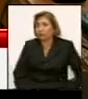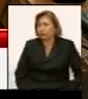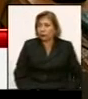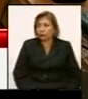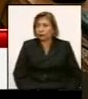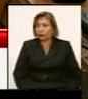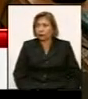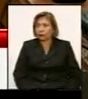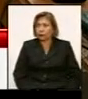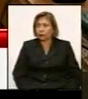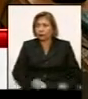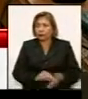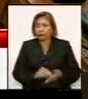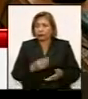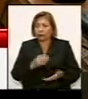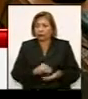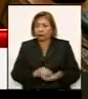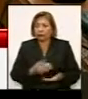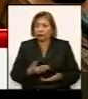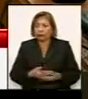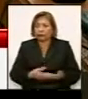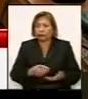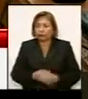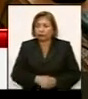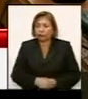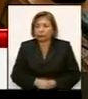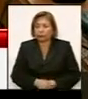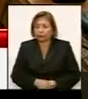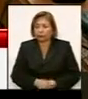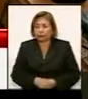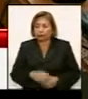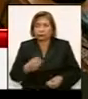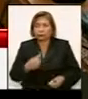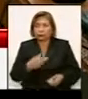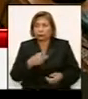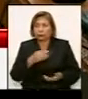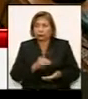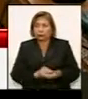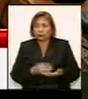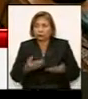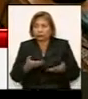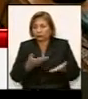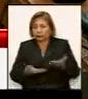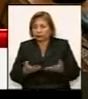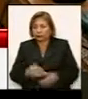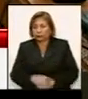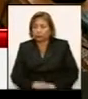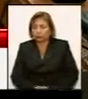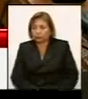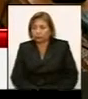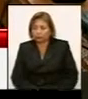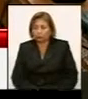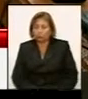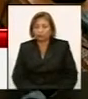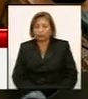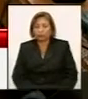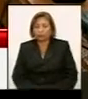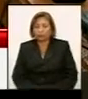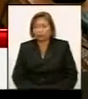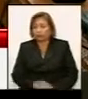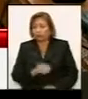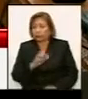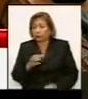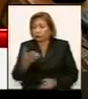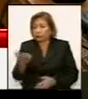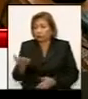de nuestra reunión tenemos presentes a los amigos y para derecho a que les